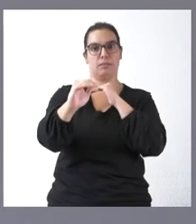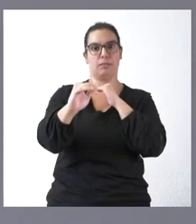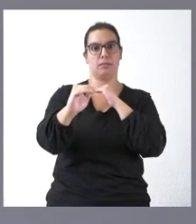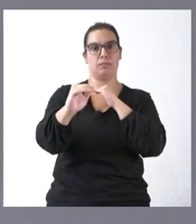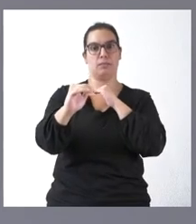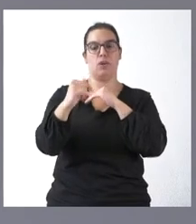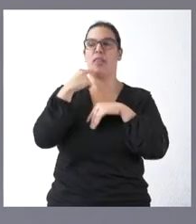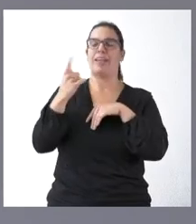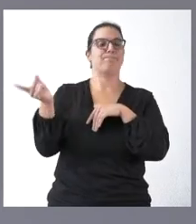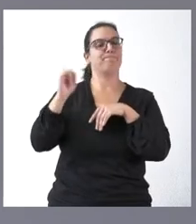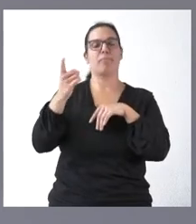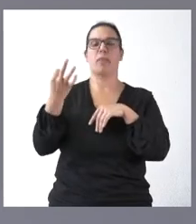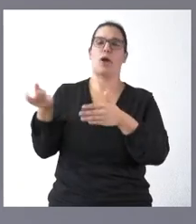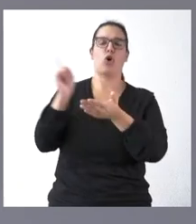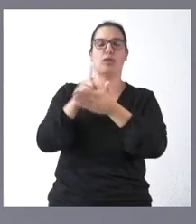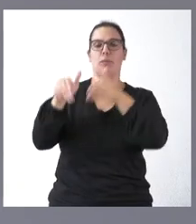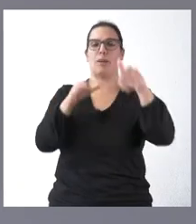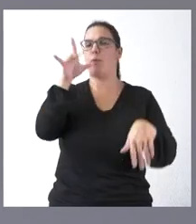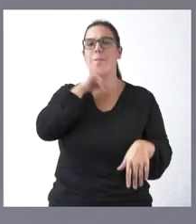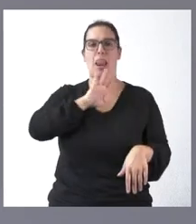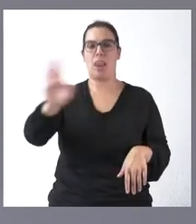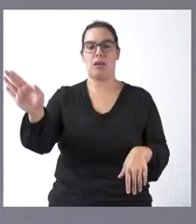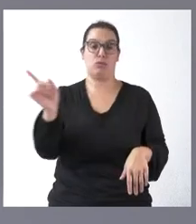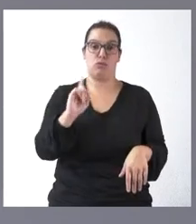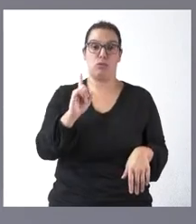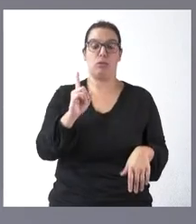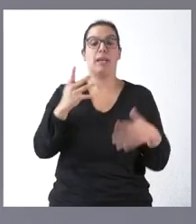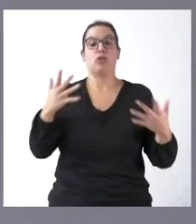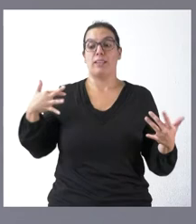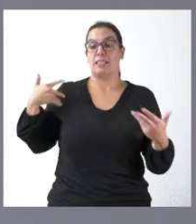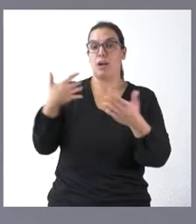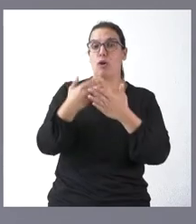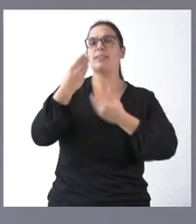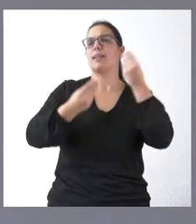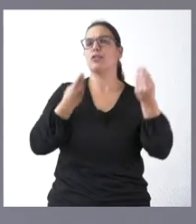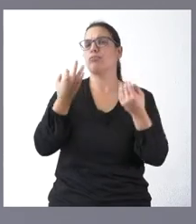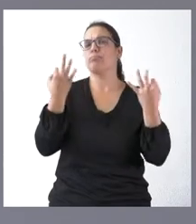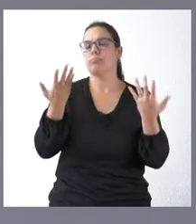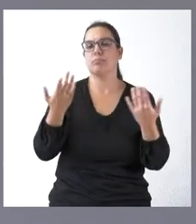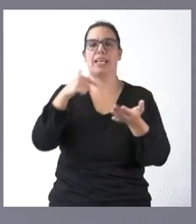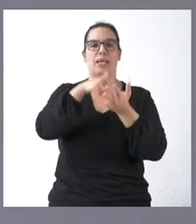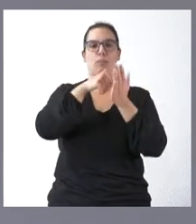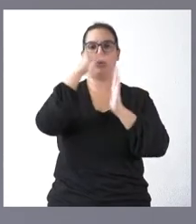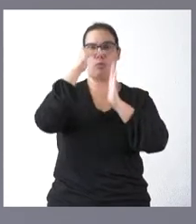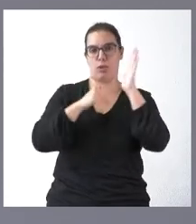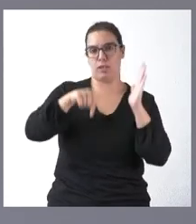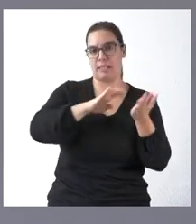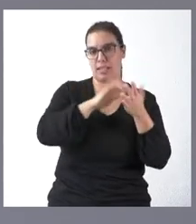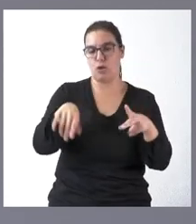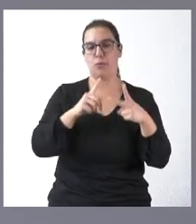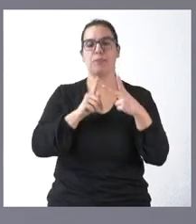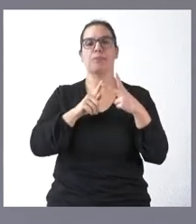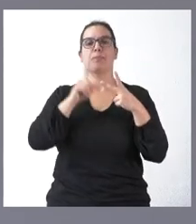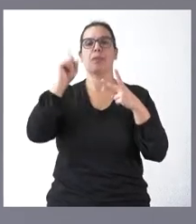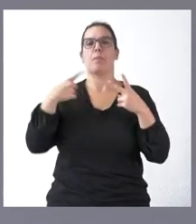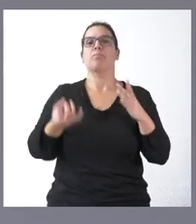volverles a decir que tenían que volver a votar desde entonces qué cosas Se han hecho se han bajado impuestos en Castilla y león hemos puesto